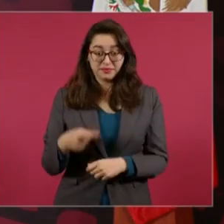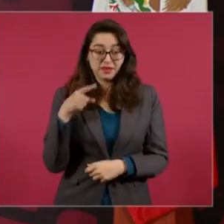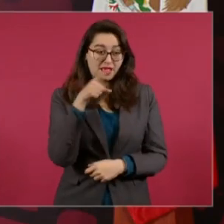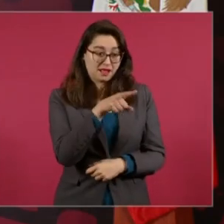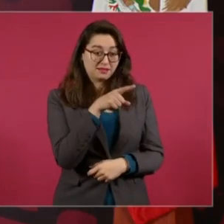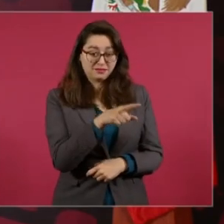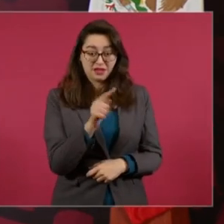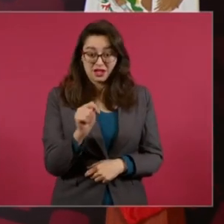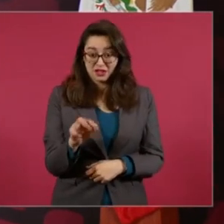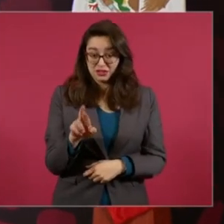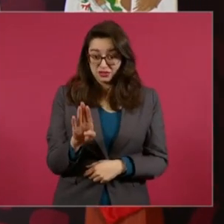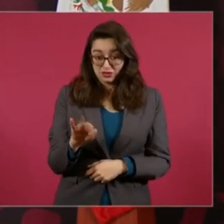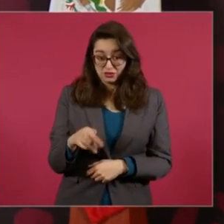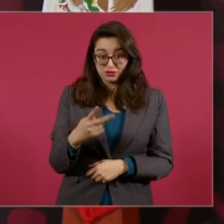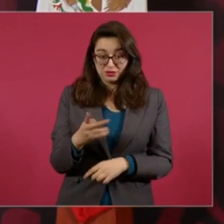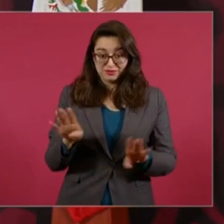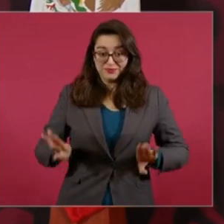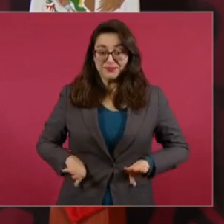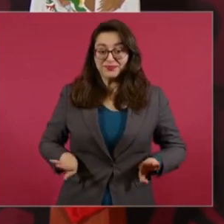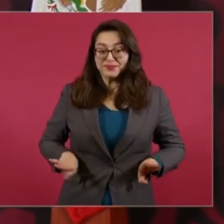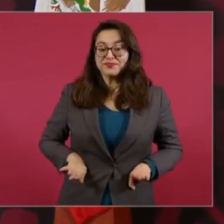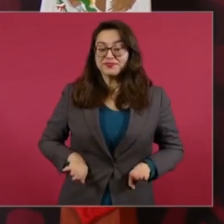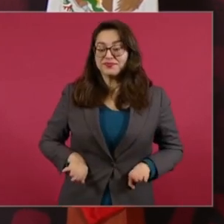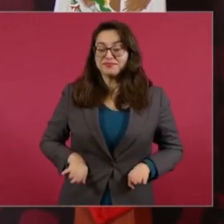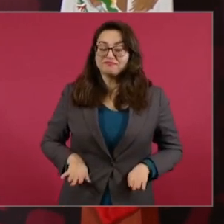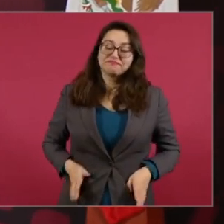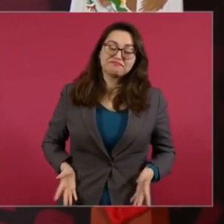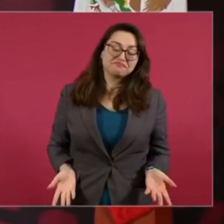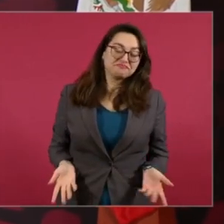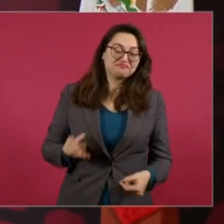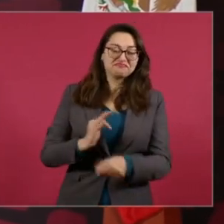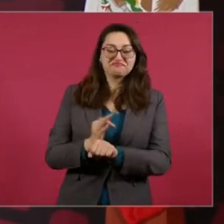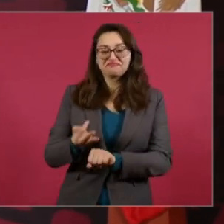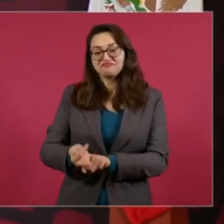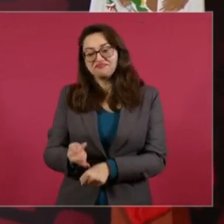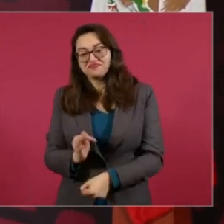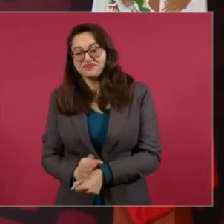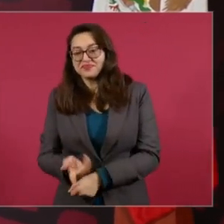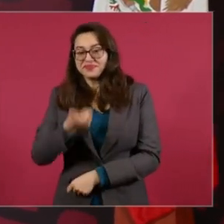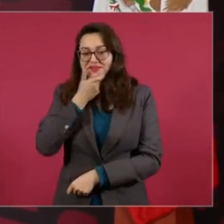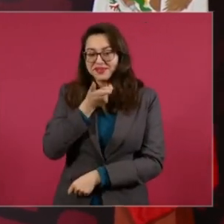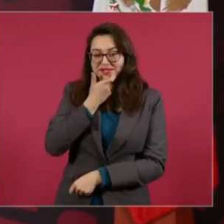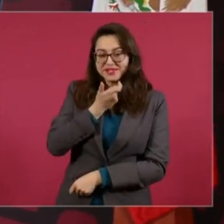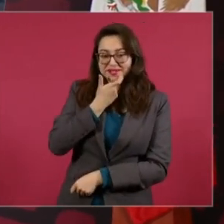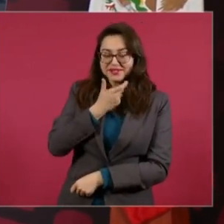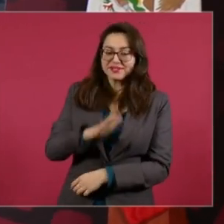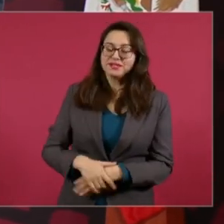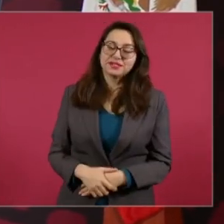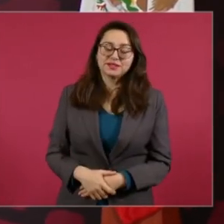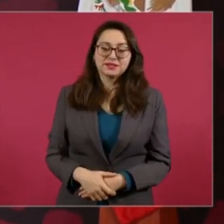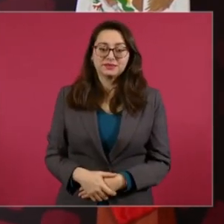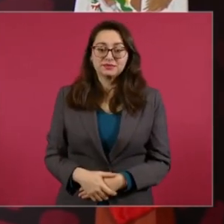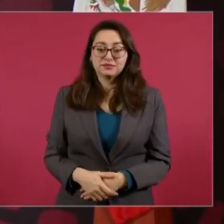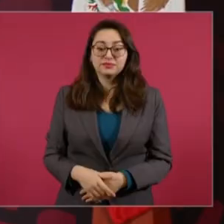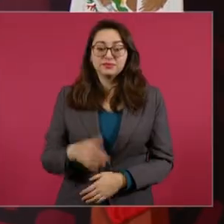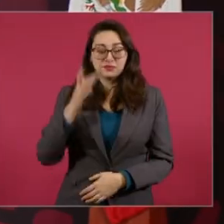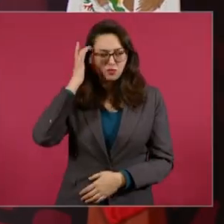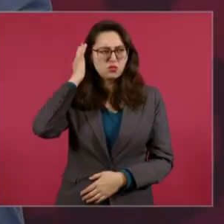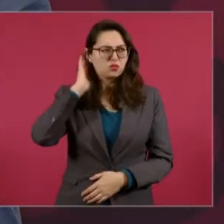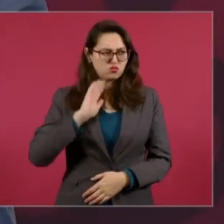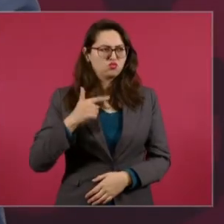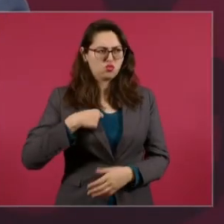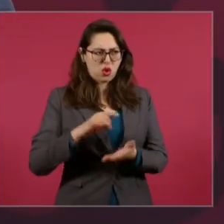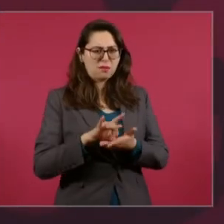muy pragmático y tiene sentido del humor, nada más se rió. Le digo, le voy a mandar